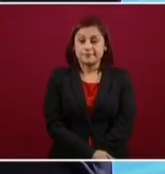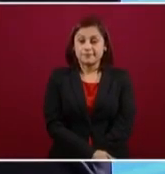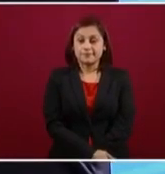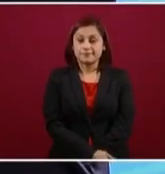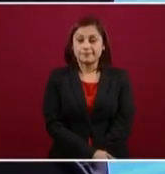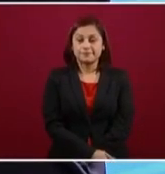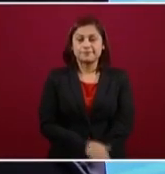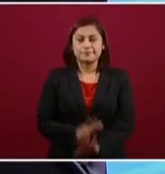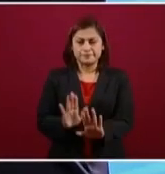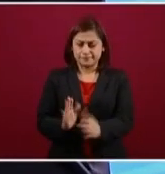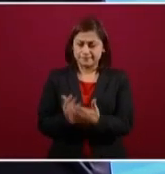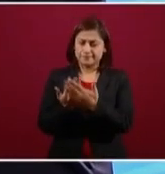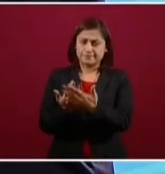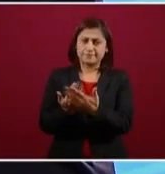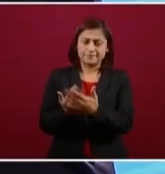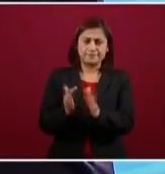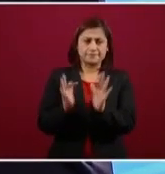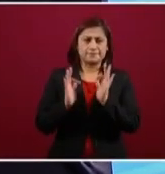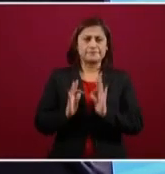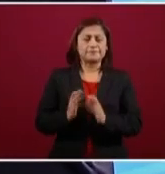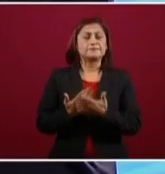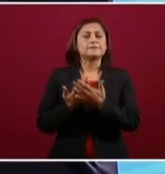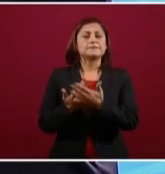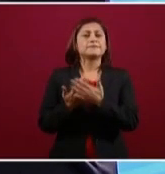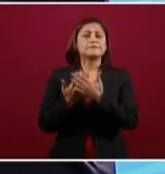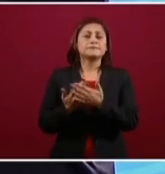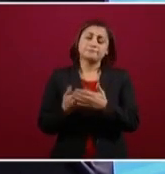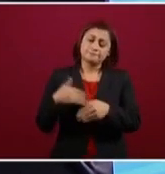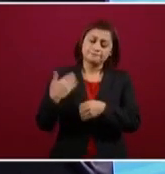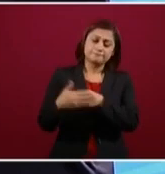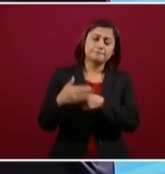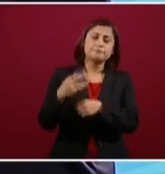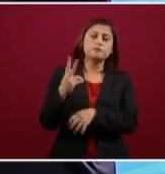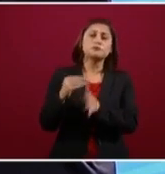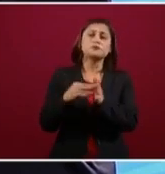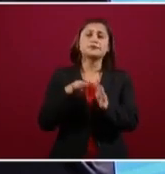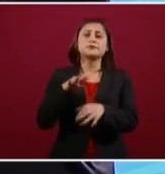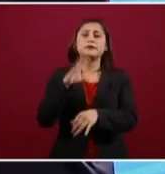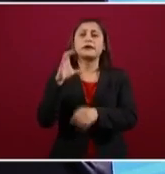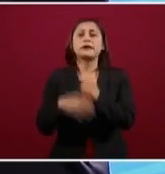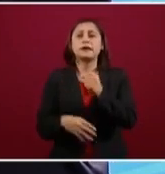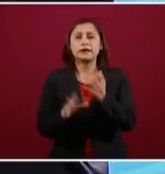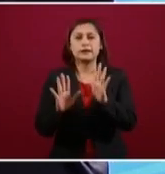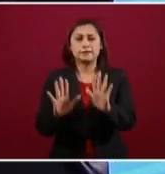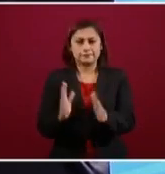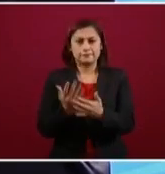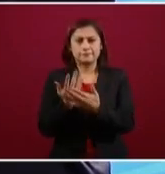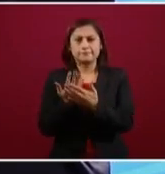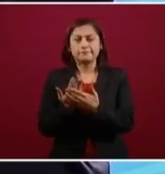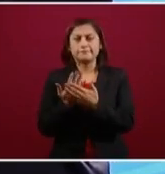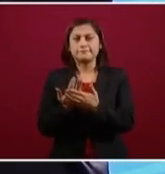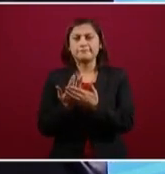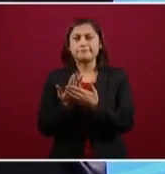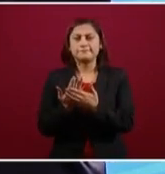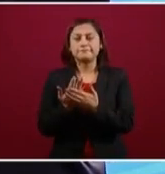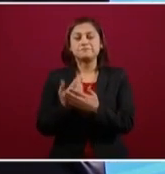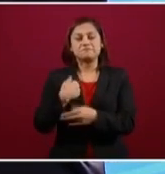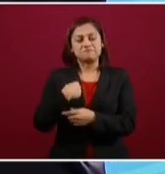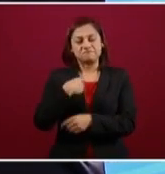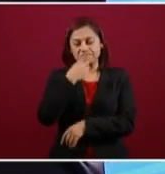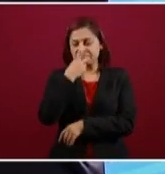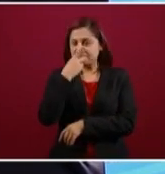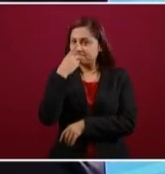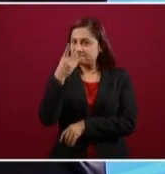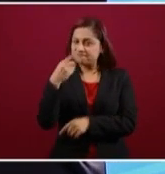Vamos a esperar a que termine el año, vamos a esperar. Yo les digo,